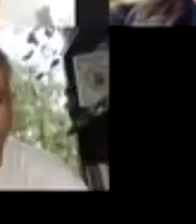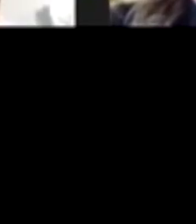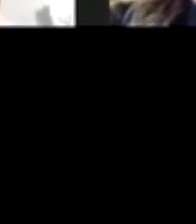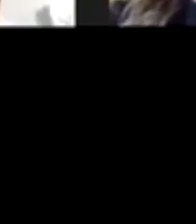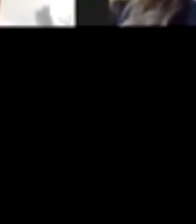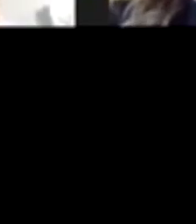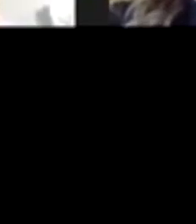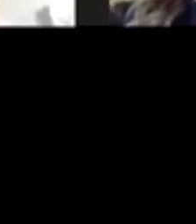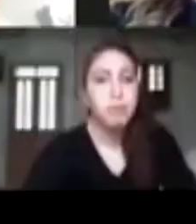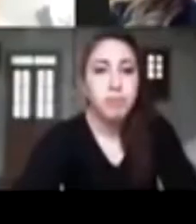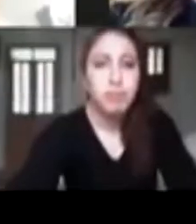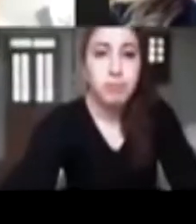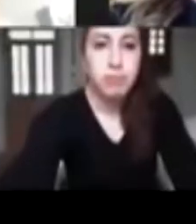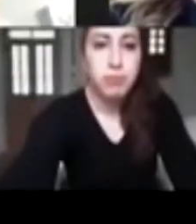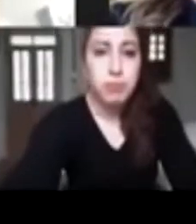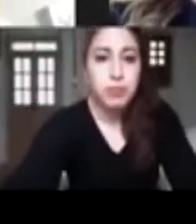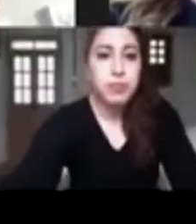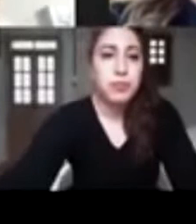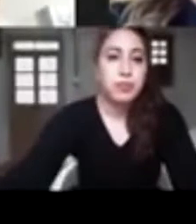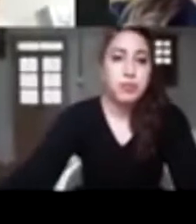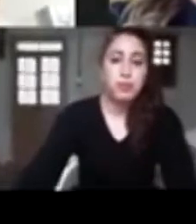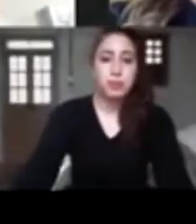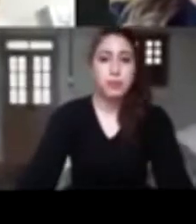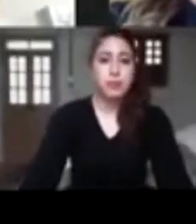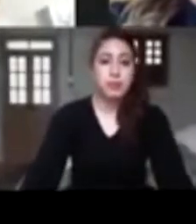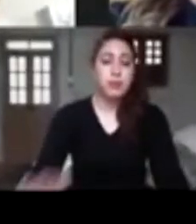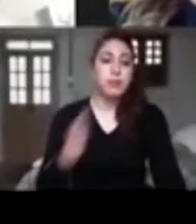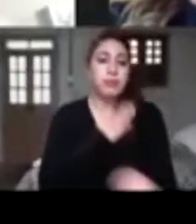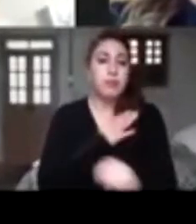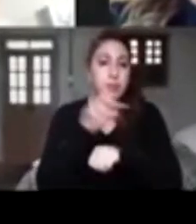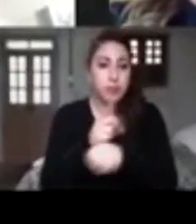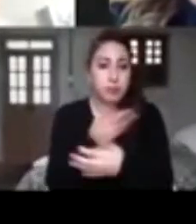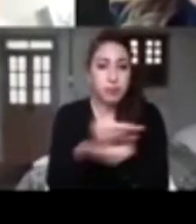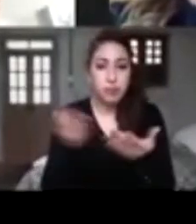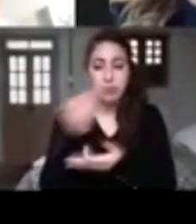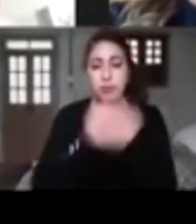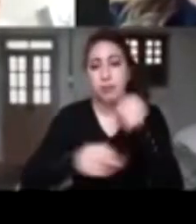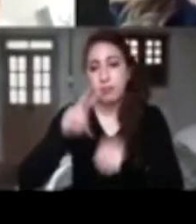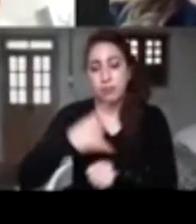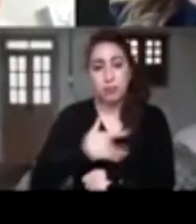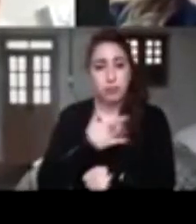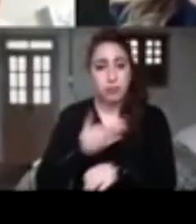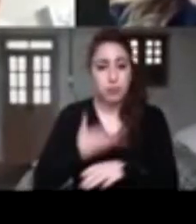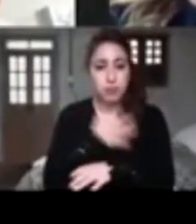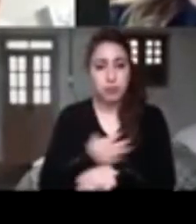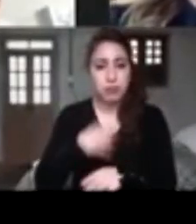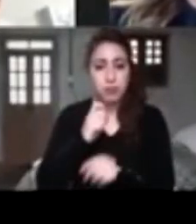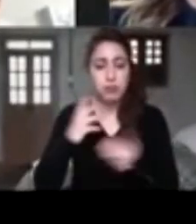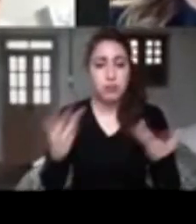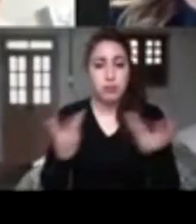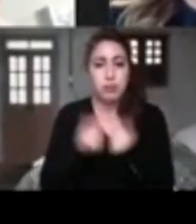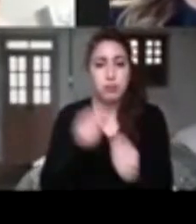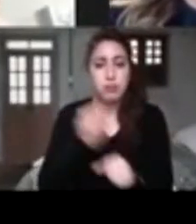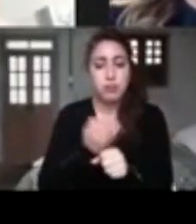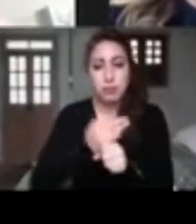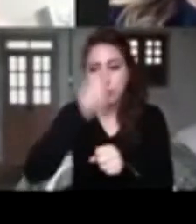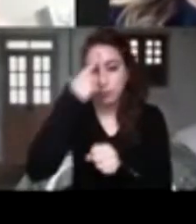Congreso, pero en específico al personal de los 66 módulos de atención, orientación ciudadana de las y los diputados del Congreso de la